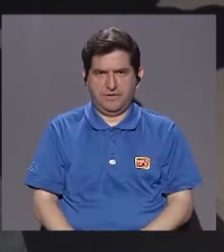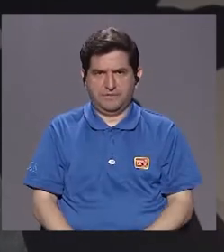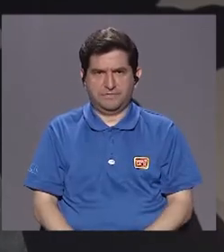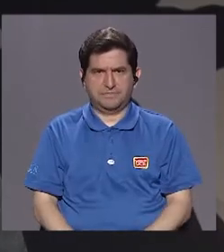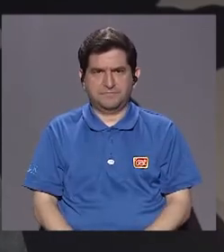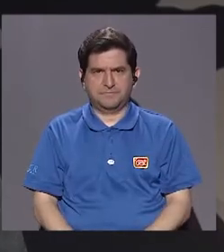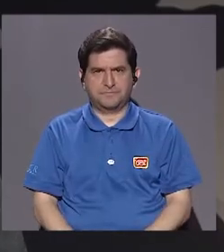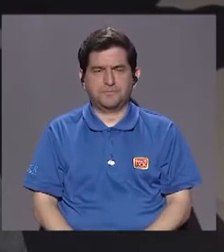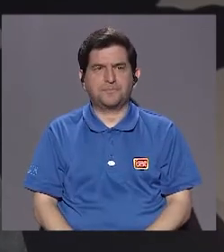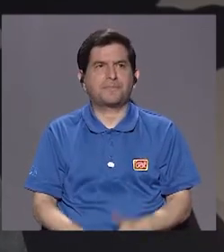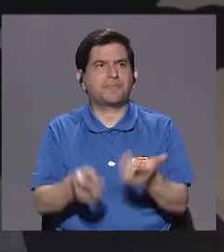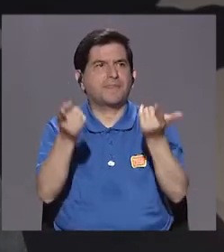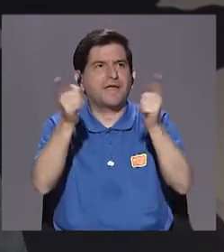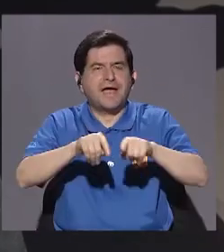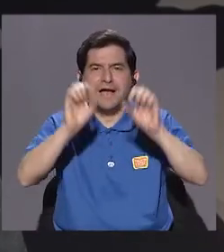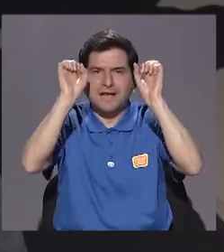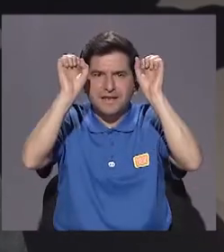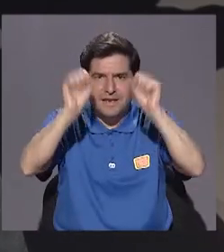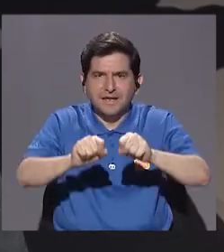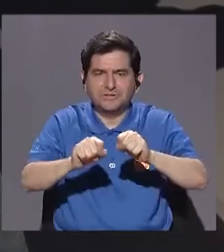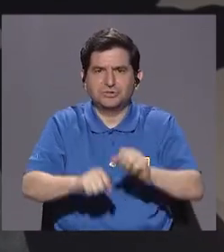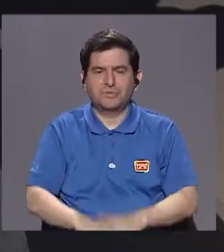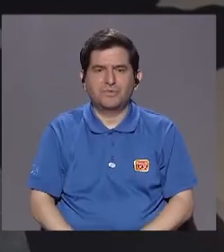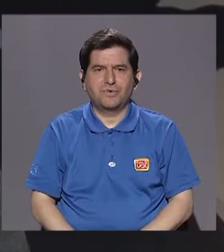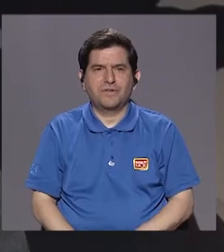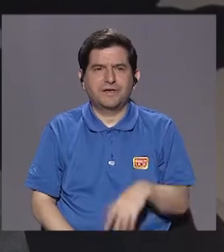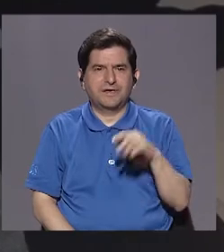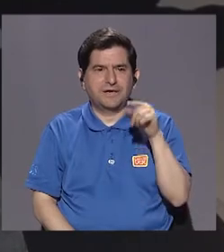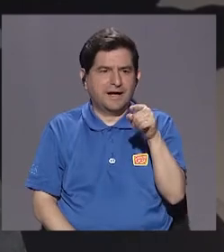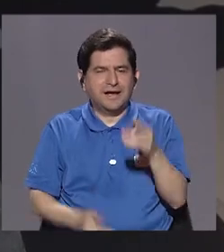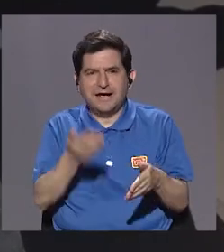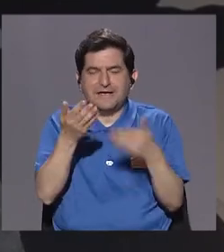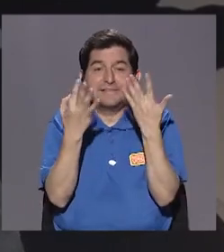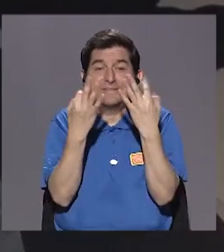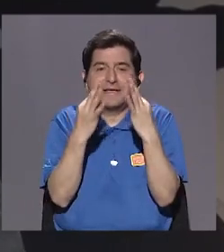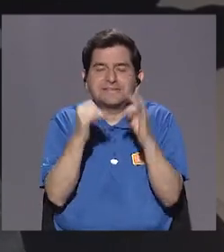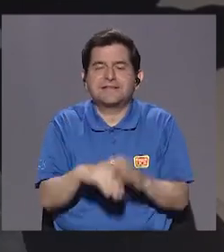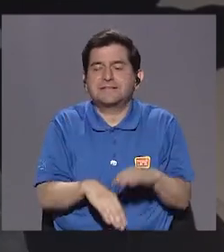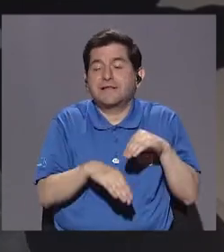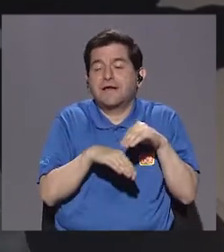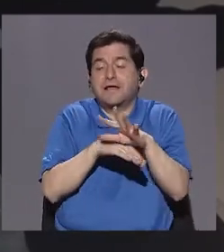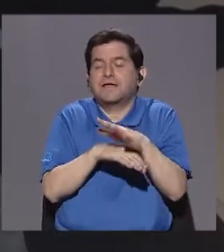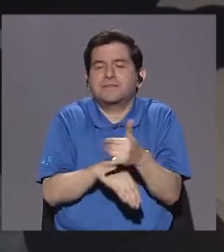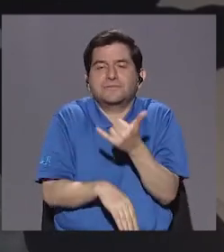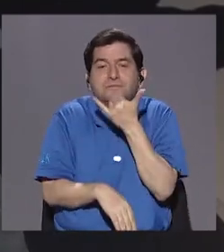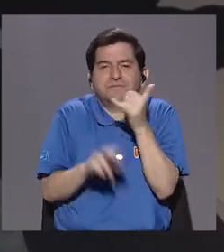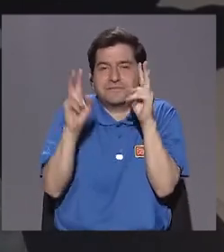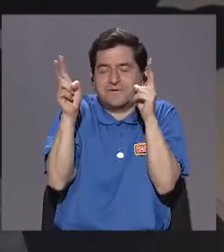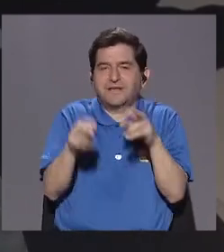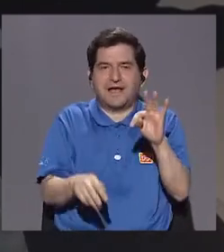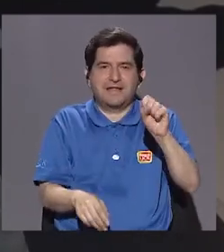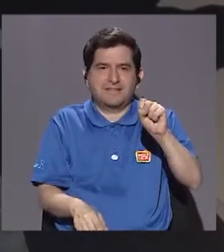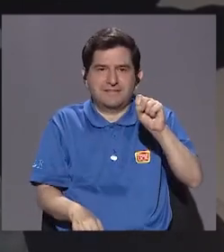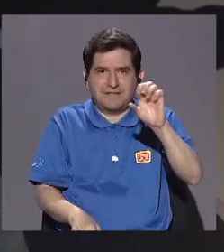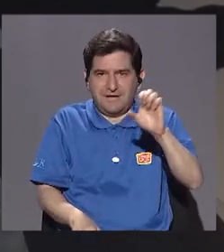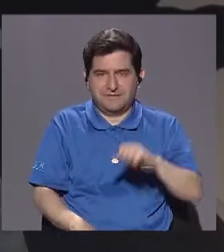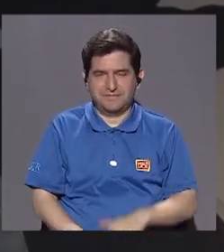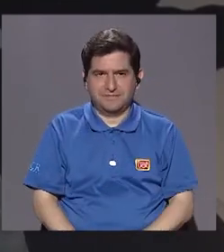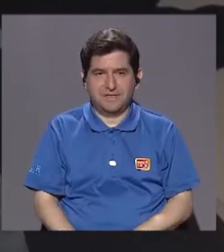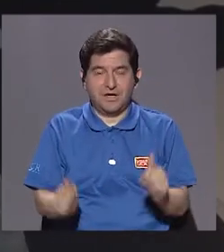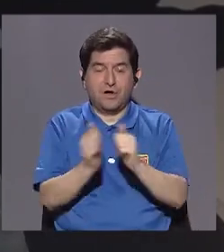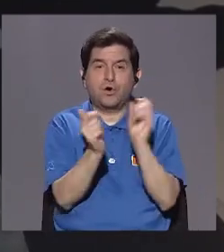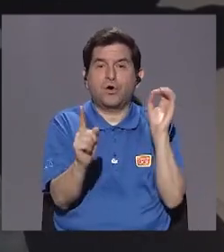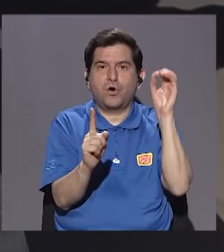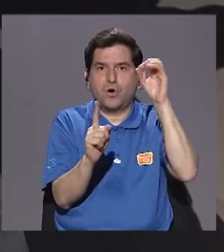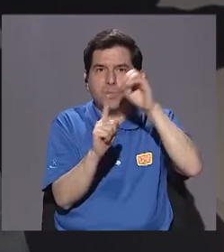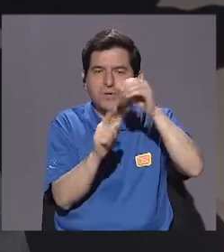el el hecho de poder éste de arriesgarse a tratar de inducir error al tribunal supremo de elecciones con